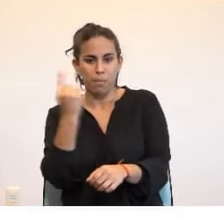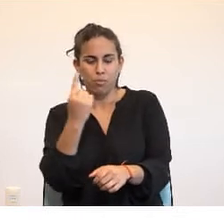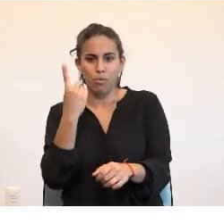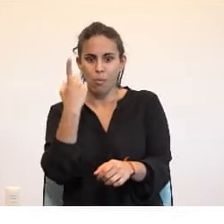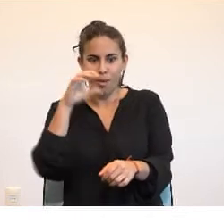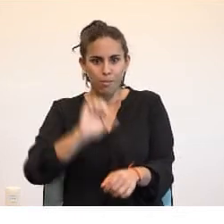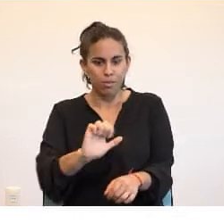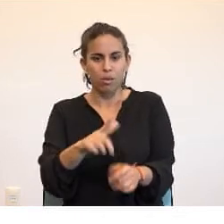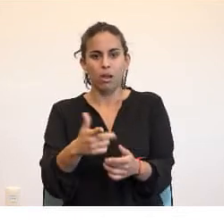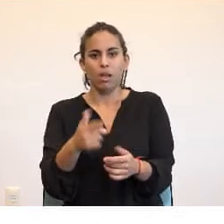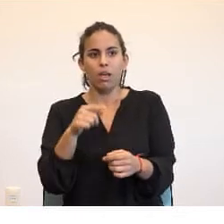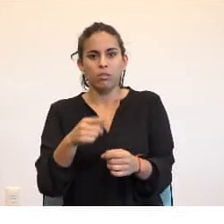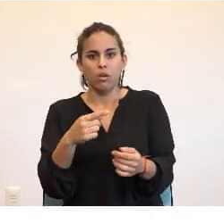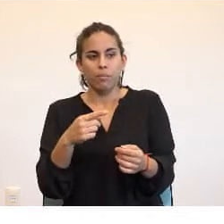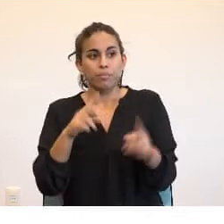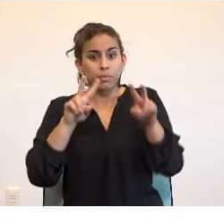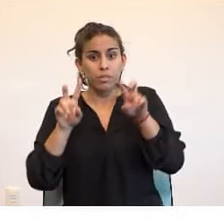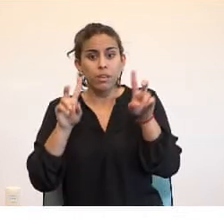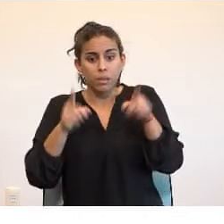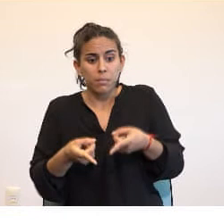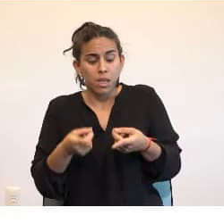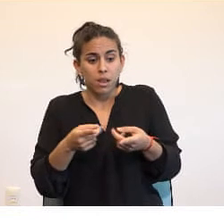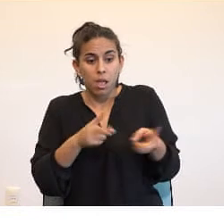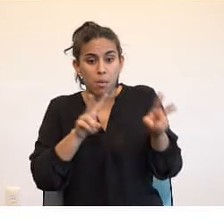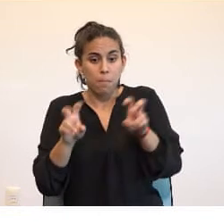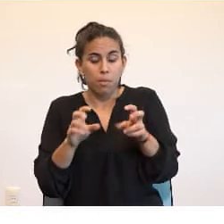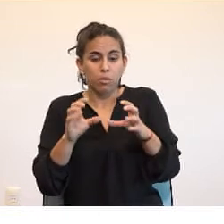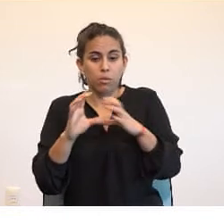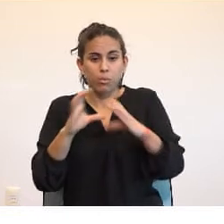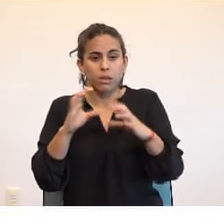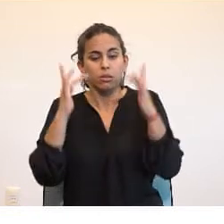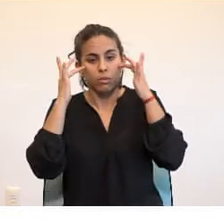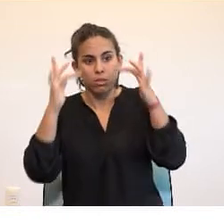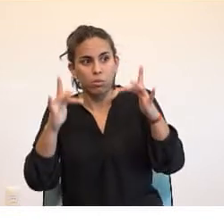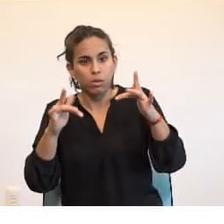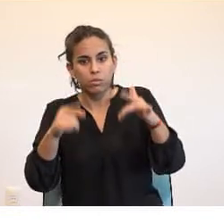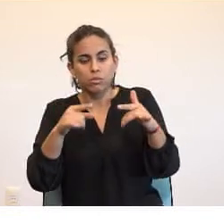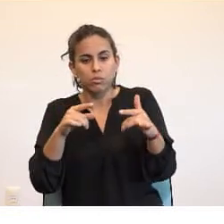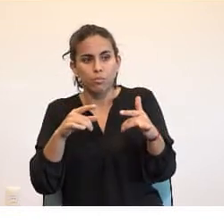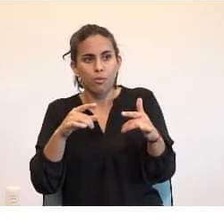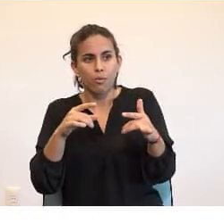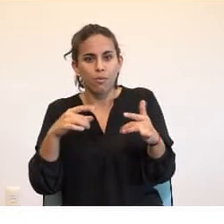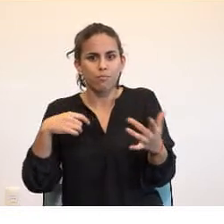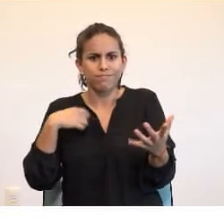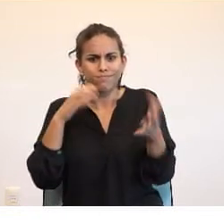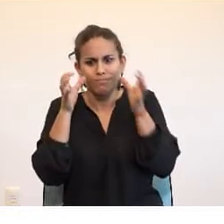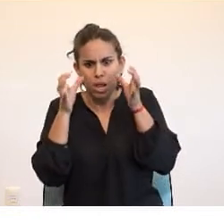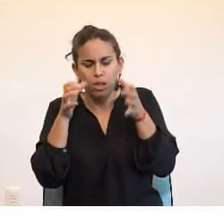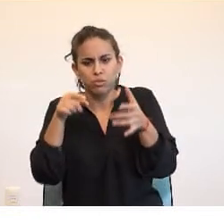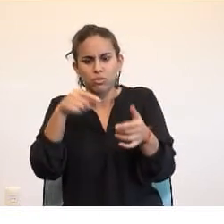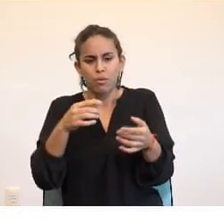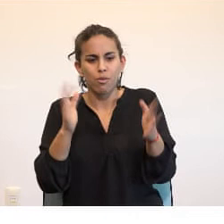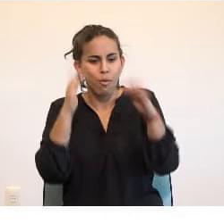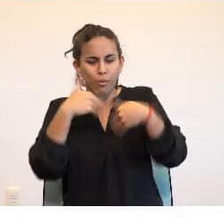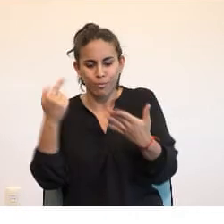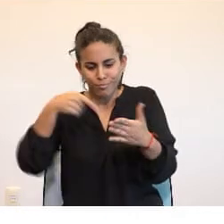hablamos. Quizá también los medios en ocasiones nos dejan en un escenario epidérmico y no nos permiten profundizar. El segundo